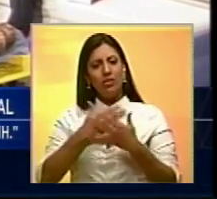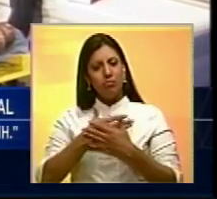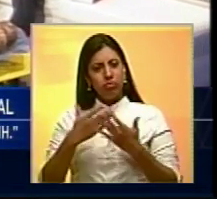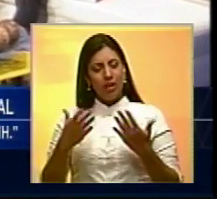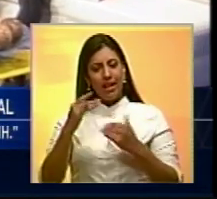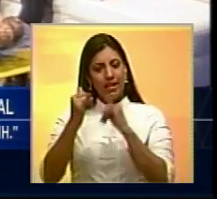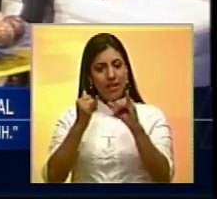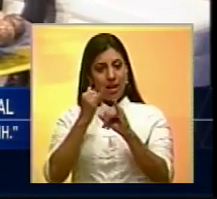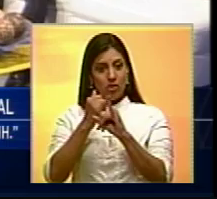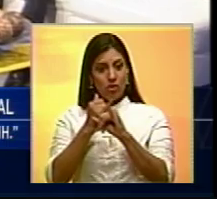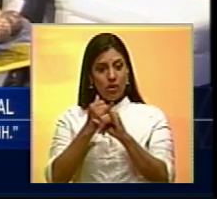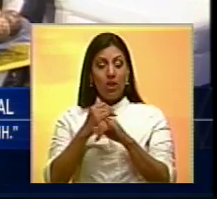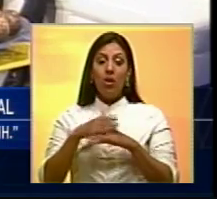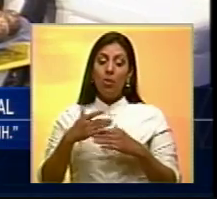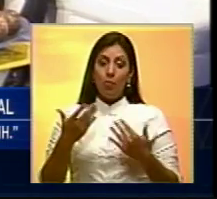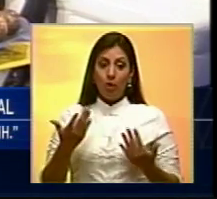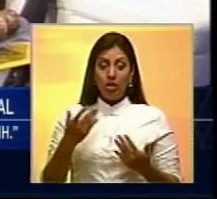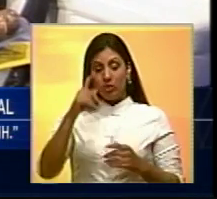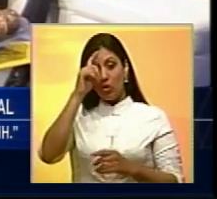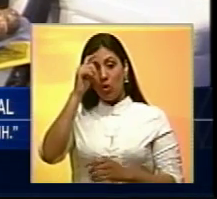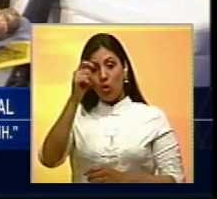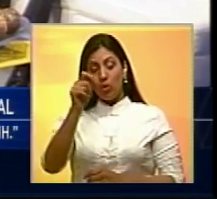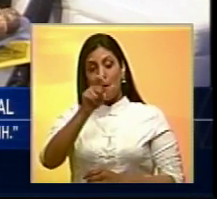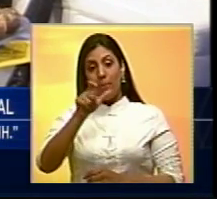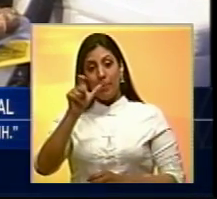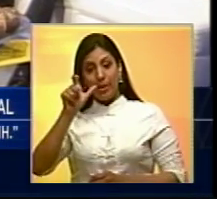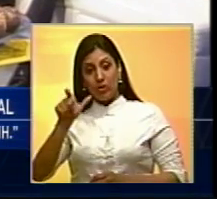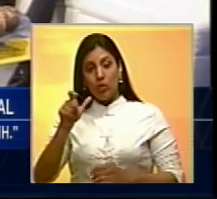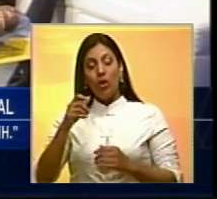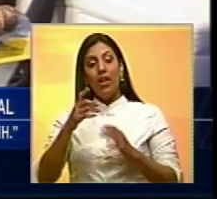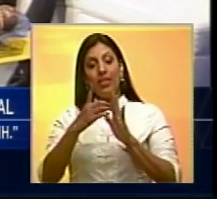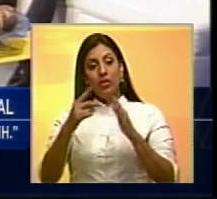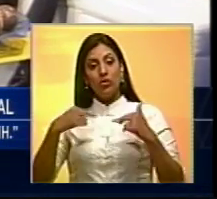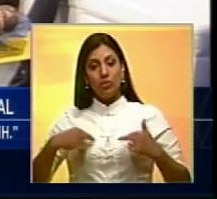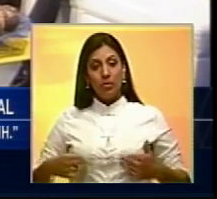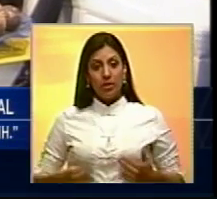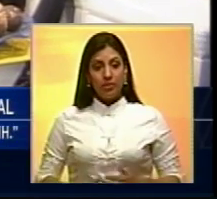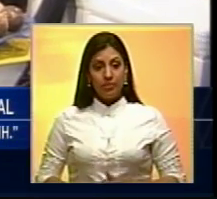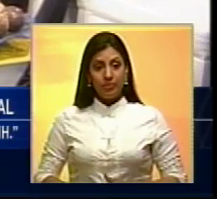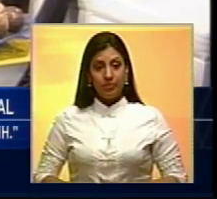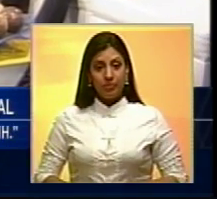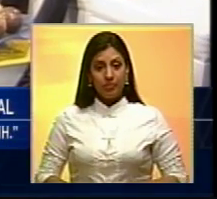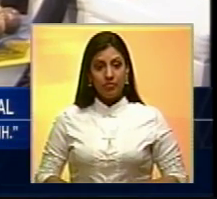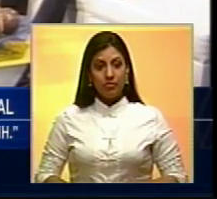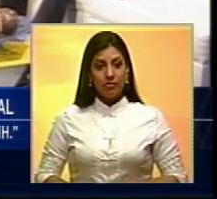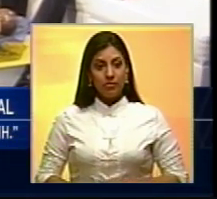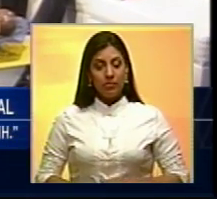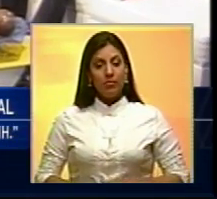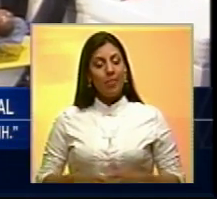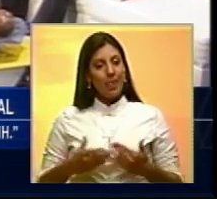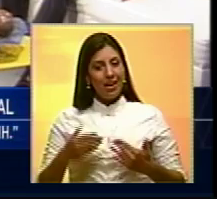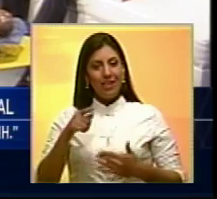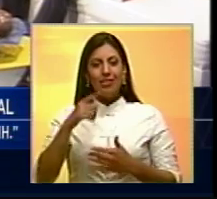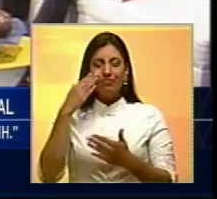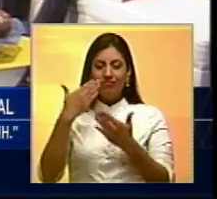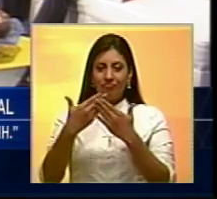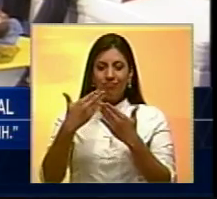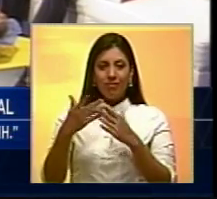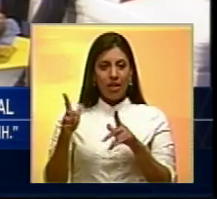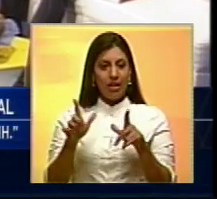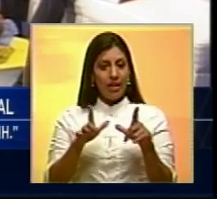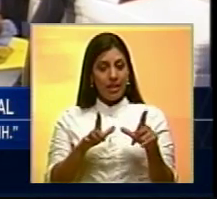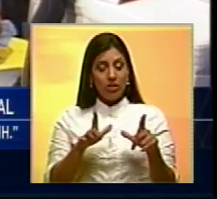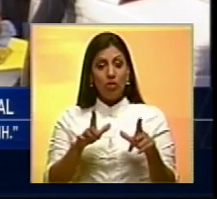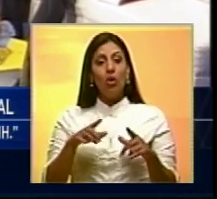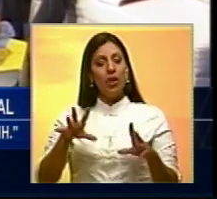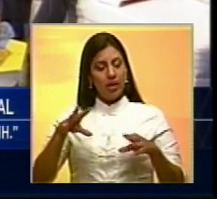solidaridad internacional. Por ello, el reconocimiento de los logros en derechos humanos. Esto ha quedado evidenciado